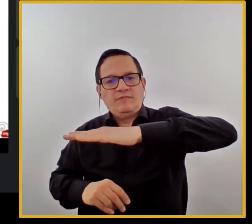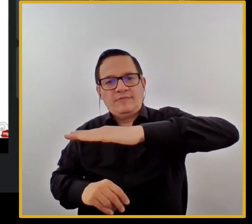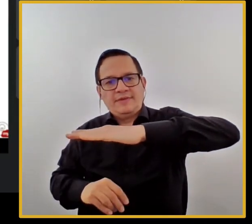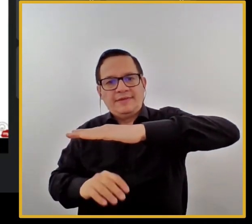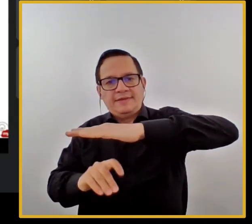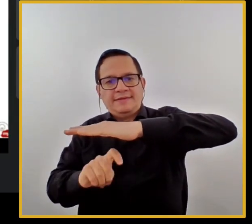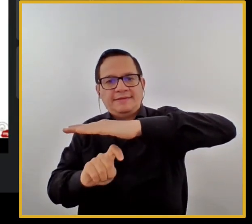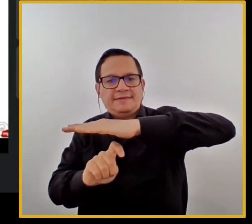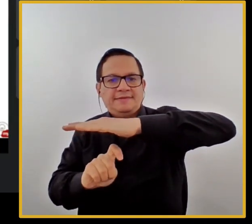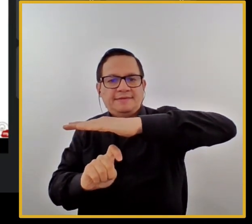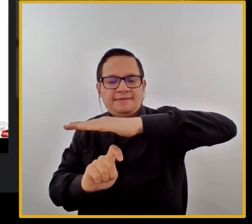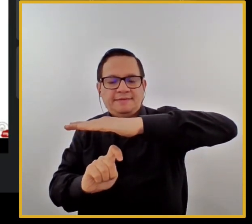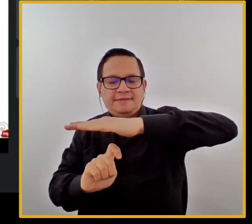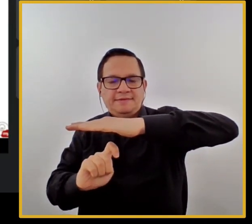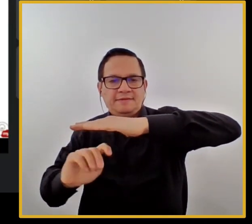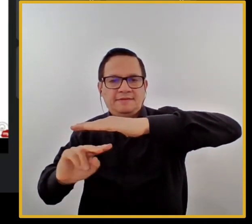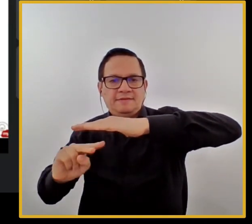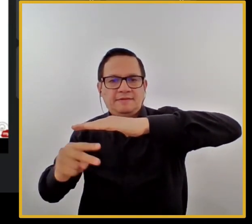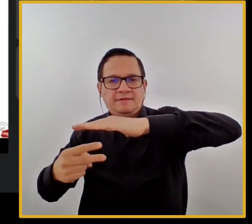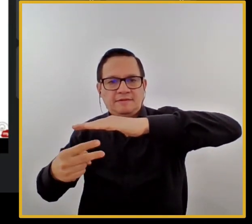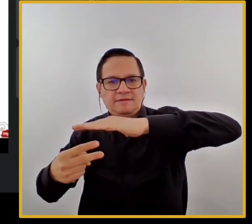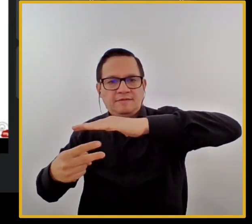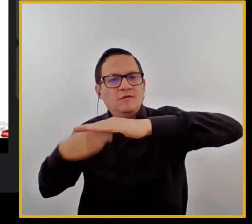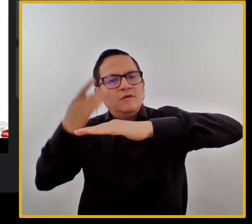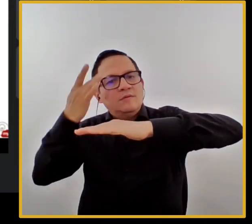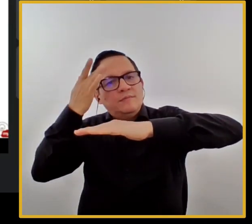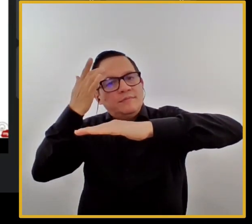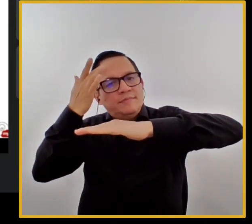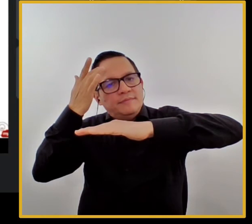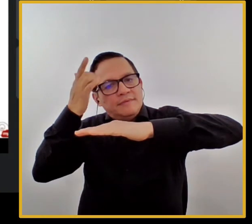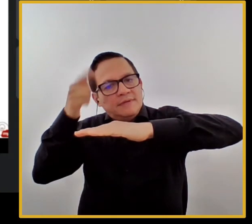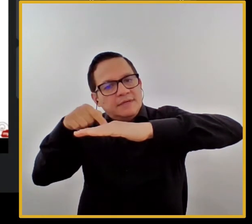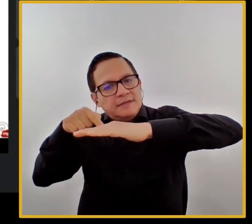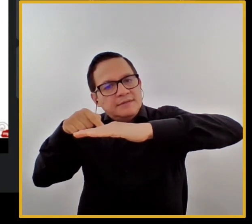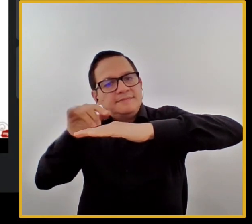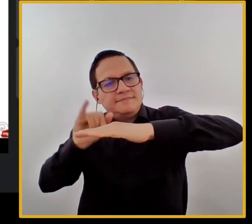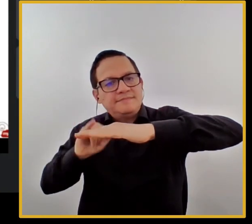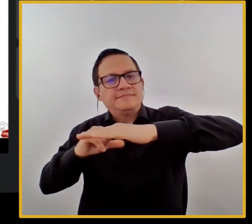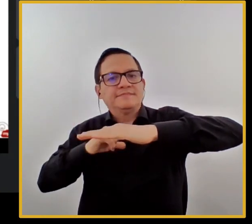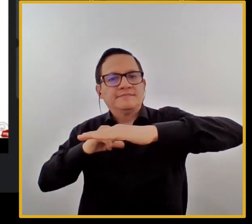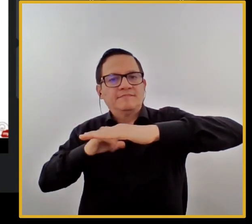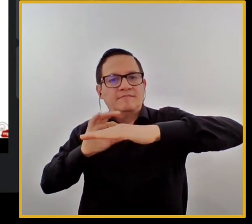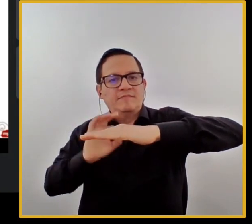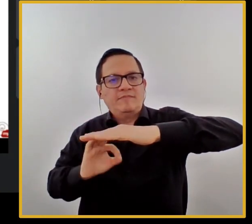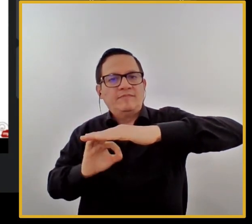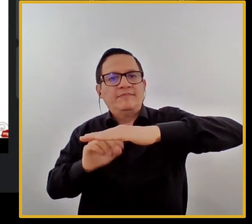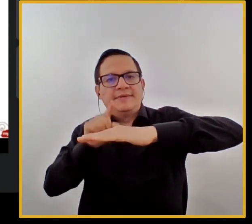x cuadrado, ¿cierto? Porque aquí la tengo, esta u al cuadrado, ¿no?